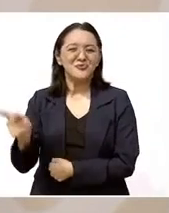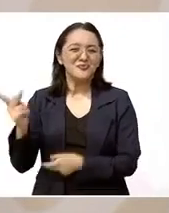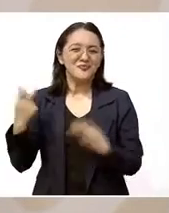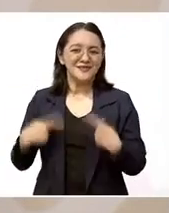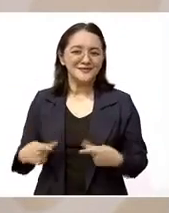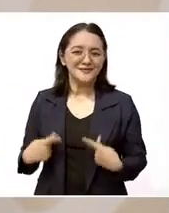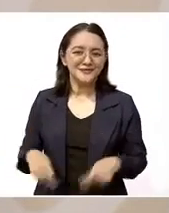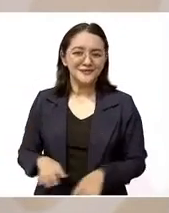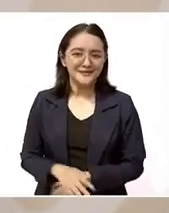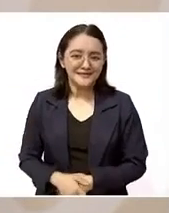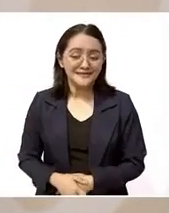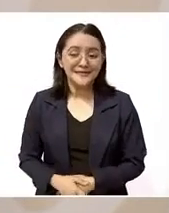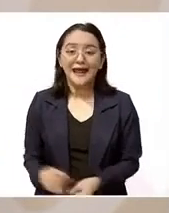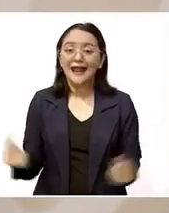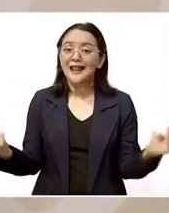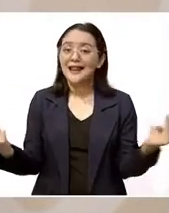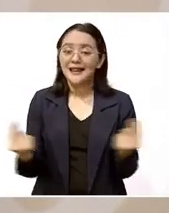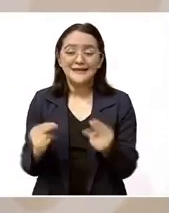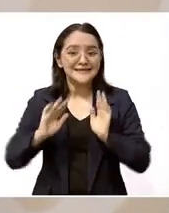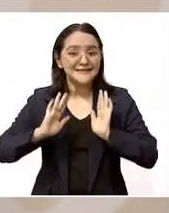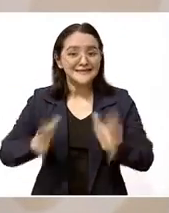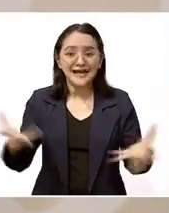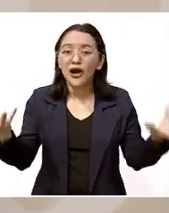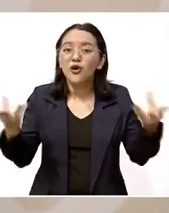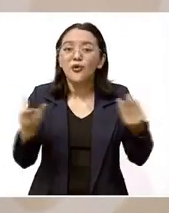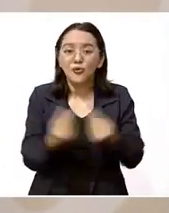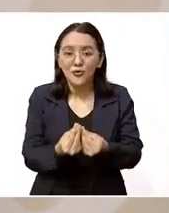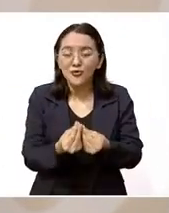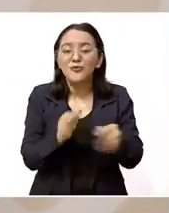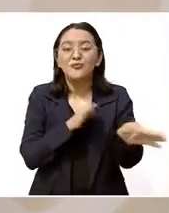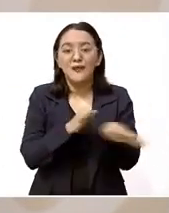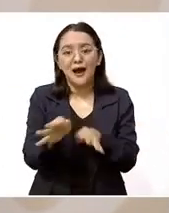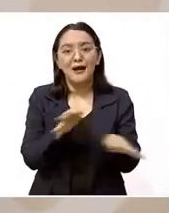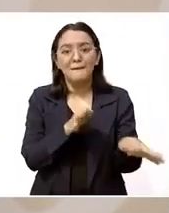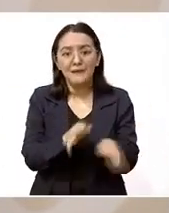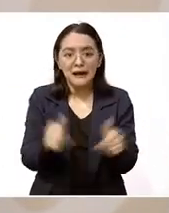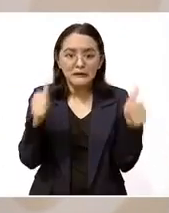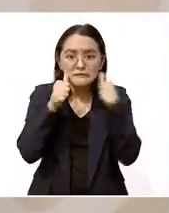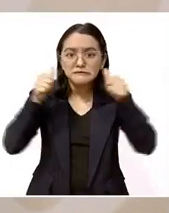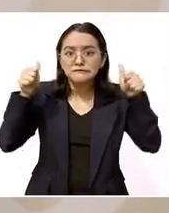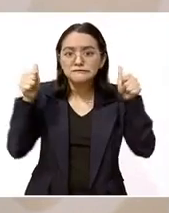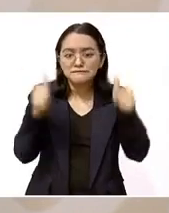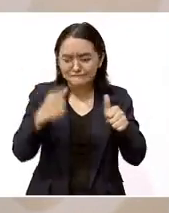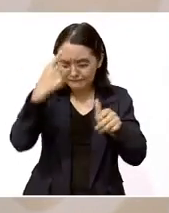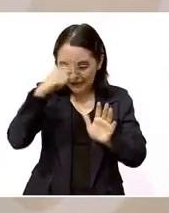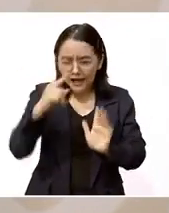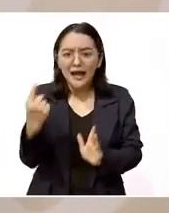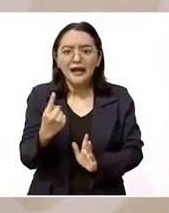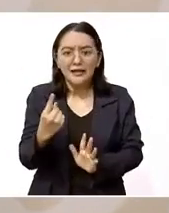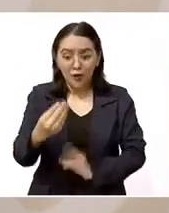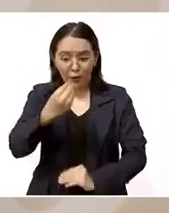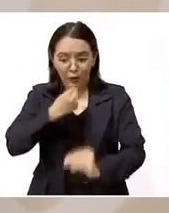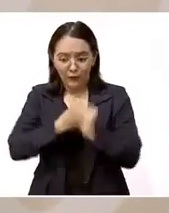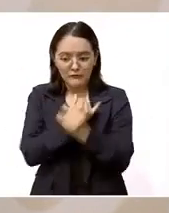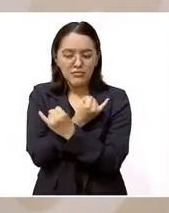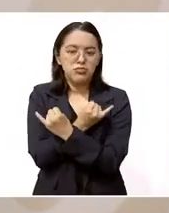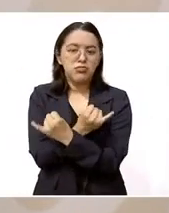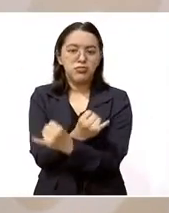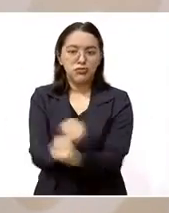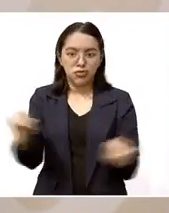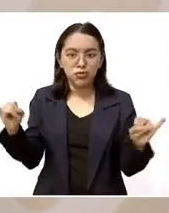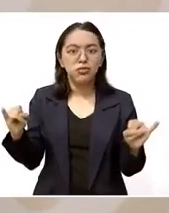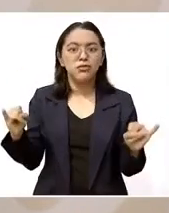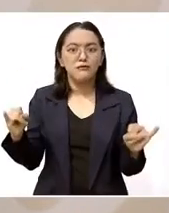Es prioritario y urgente trabajar juntos para lograr una autosuficiencia alimentaria